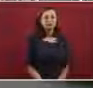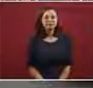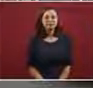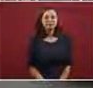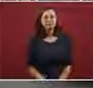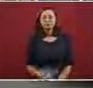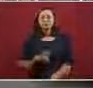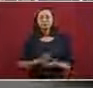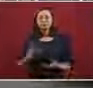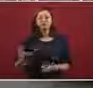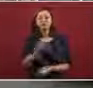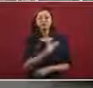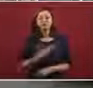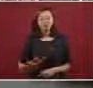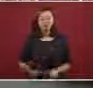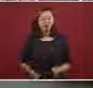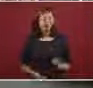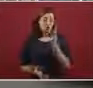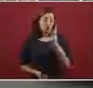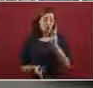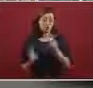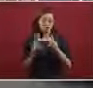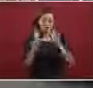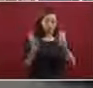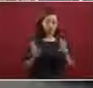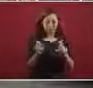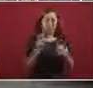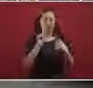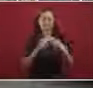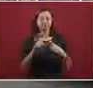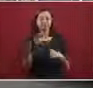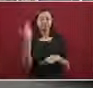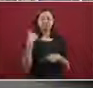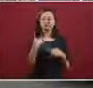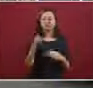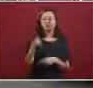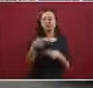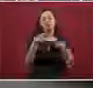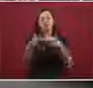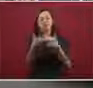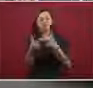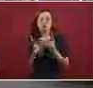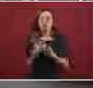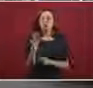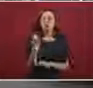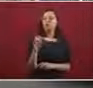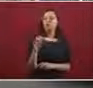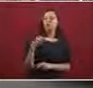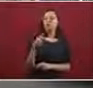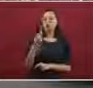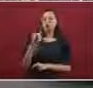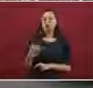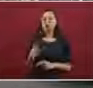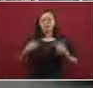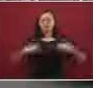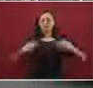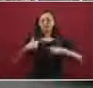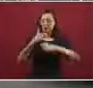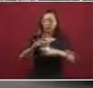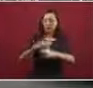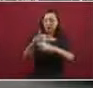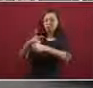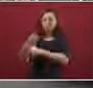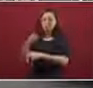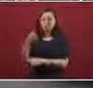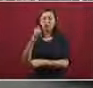Gracias, presidente. Dos casos específicos. Ayer en Grupo Fórmula hablaban con los familiares de algunas víctimas del